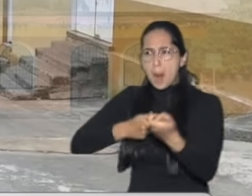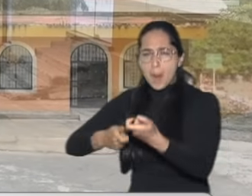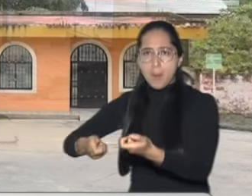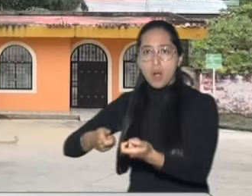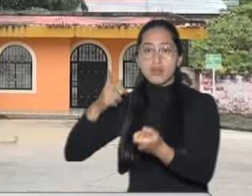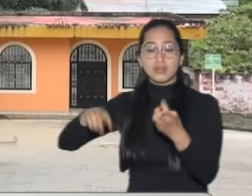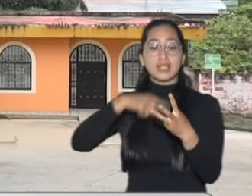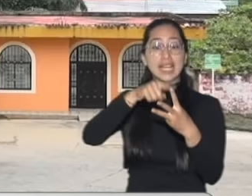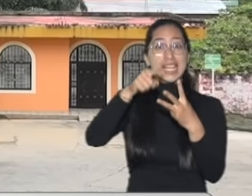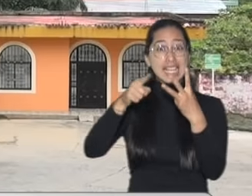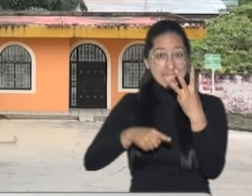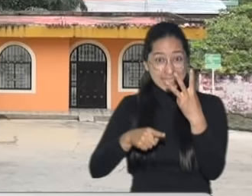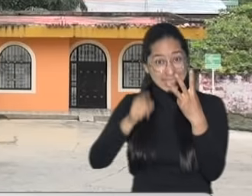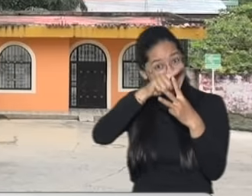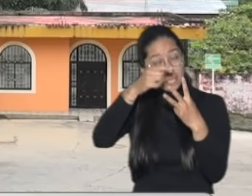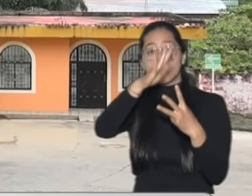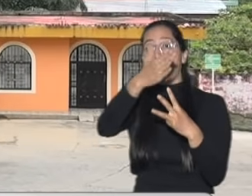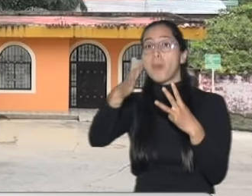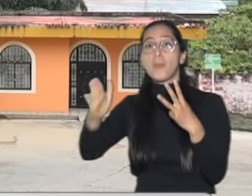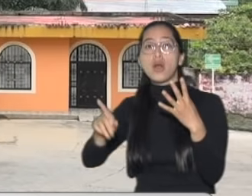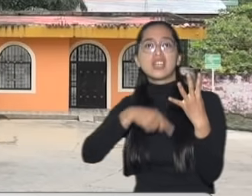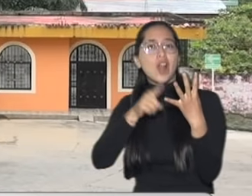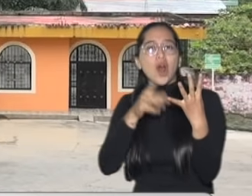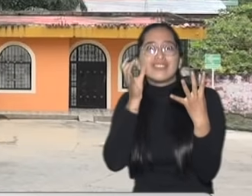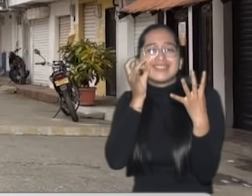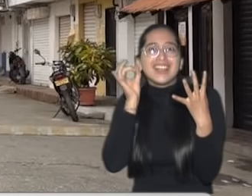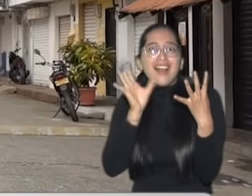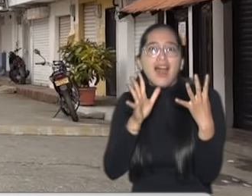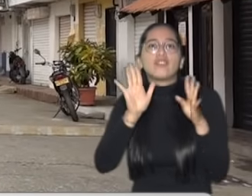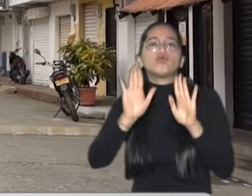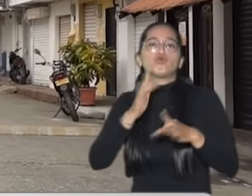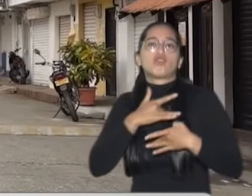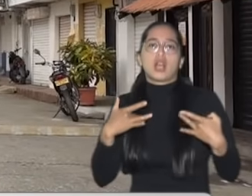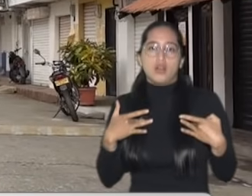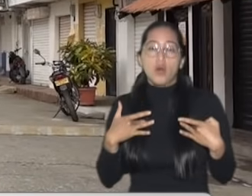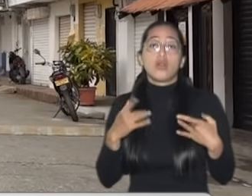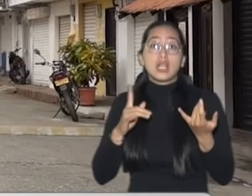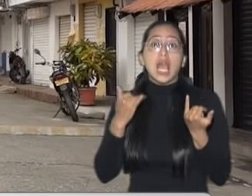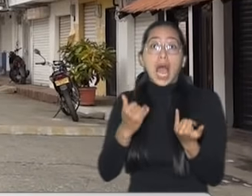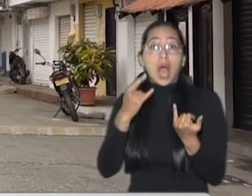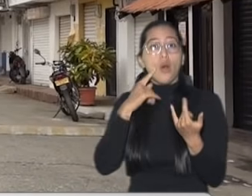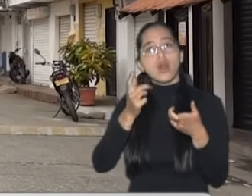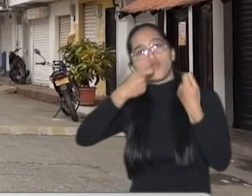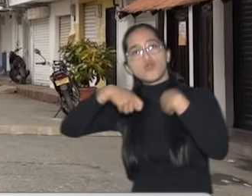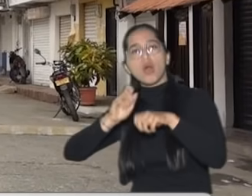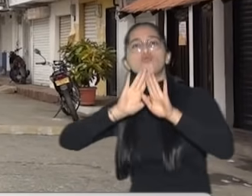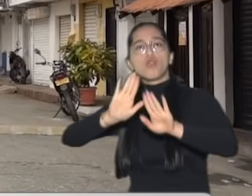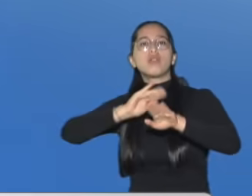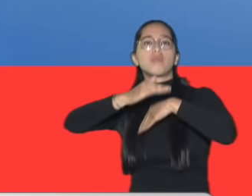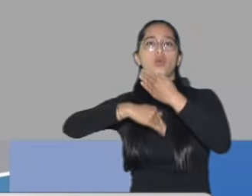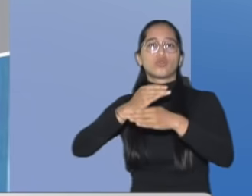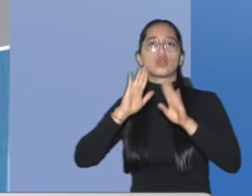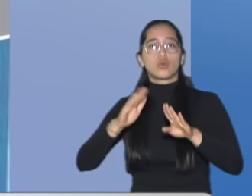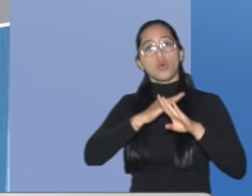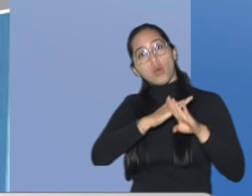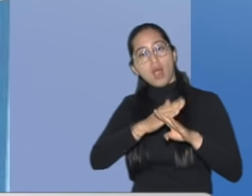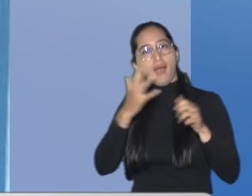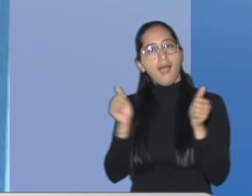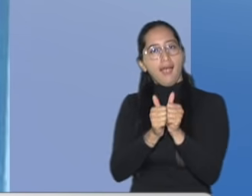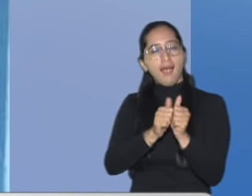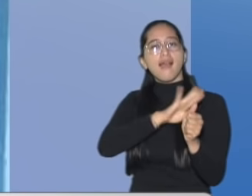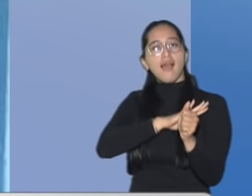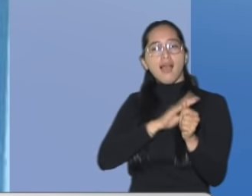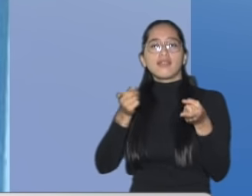y uno resultó gravemente herido. A esta hora se adelanta un consejo extraordinario de seguridad con el alcalde y también el secretario de gobierno